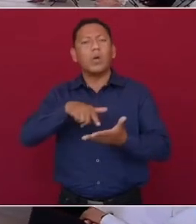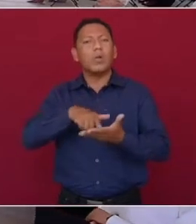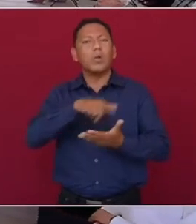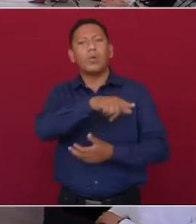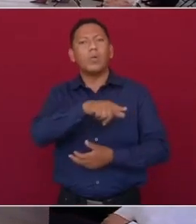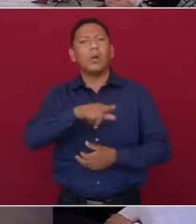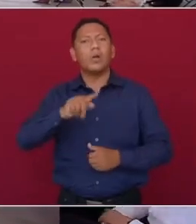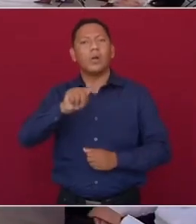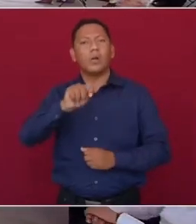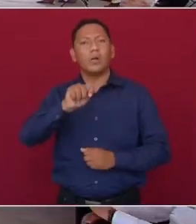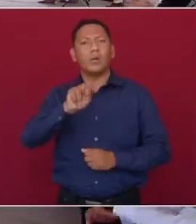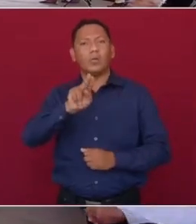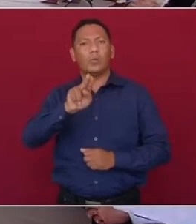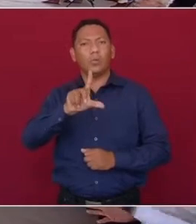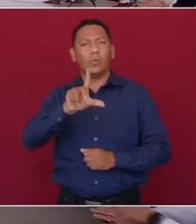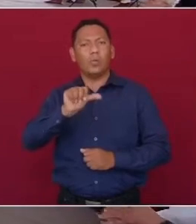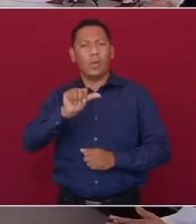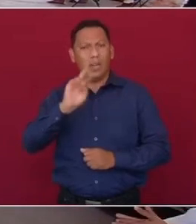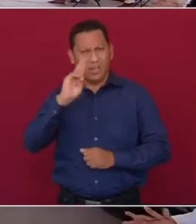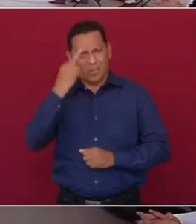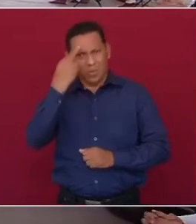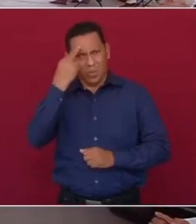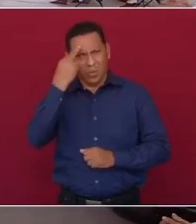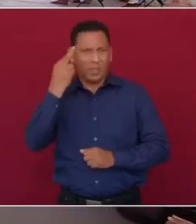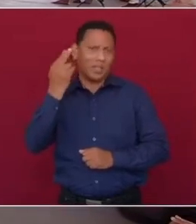que había quedado